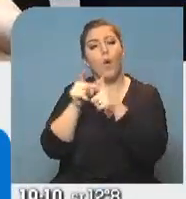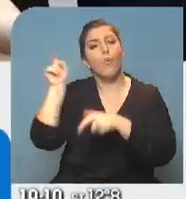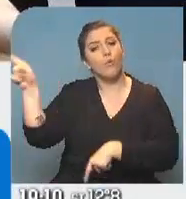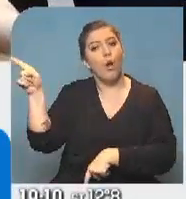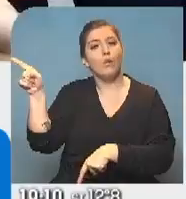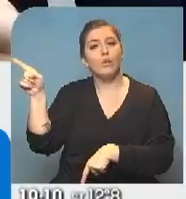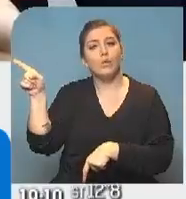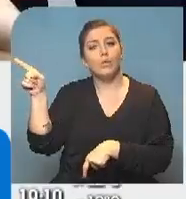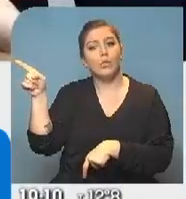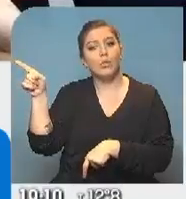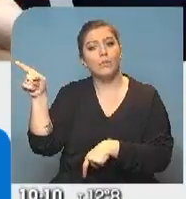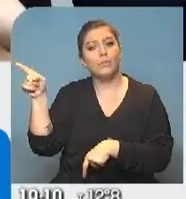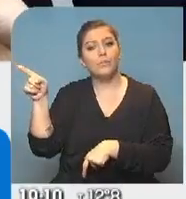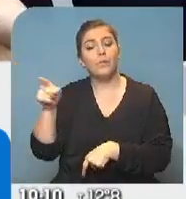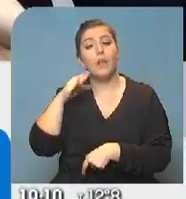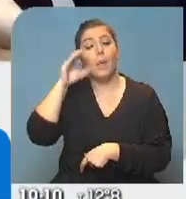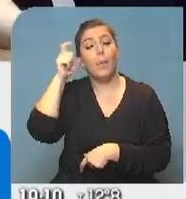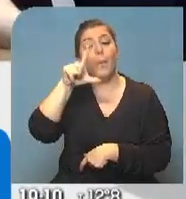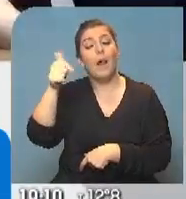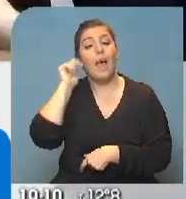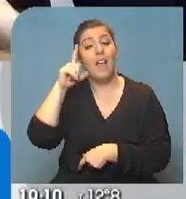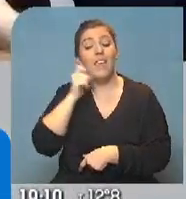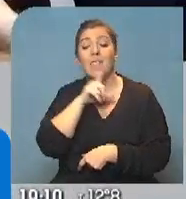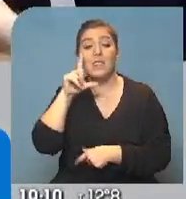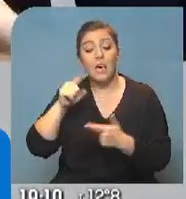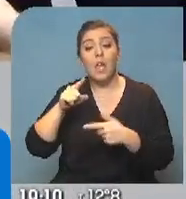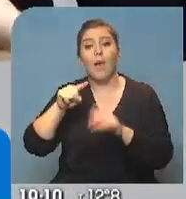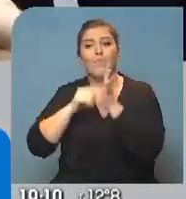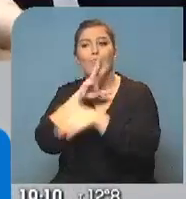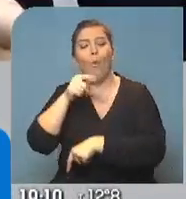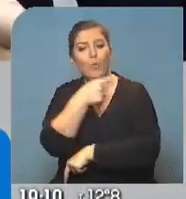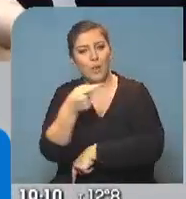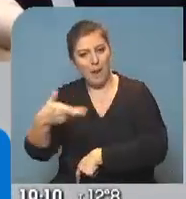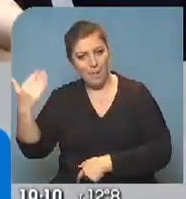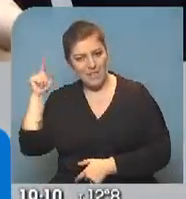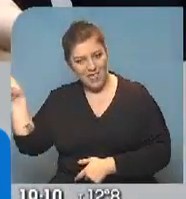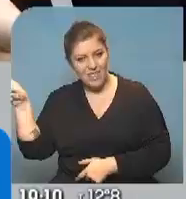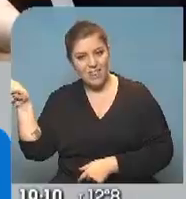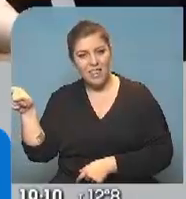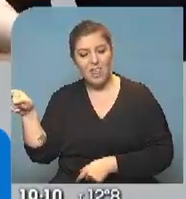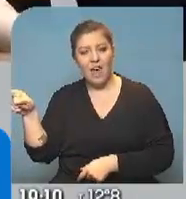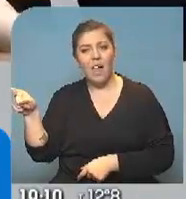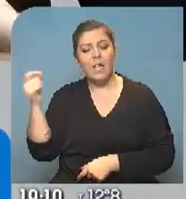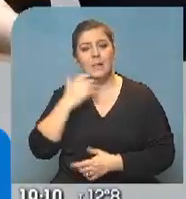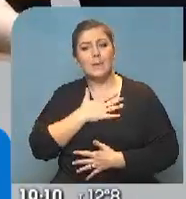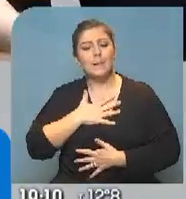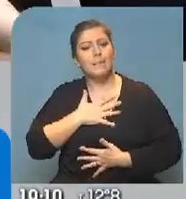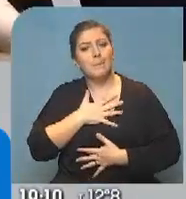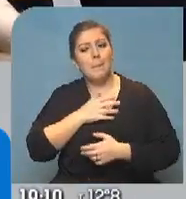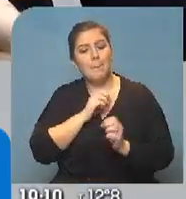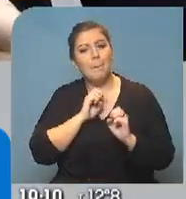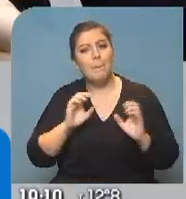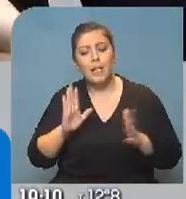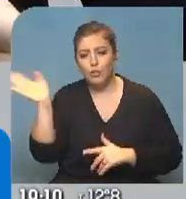alí akbar velayati a moscú la semana pasada y la desazón que sentimos